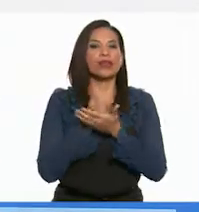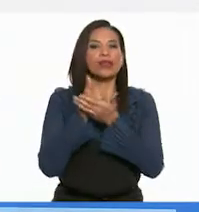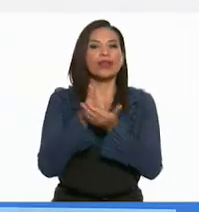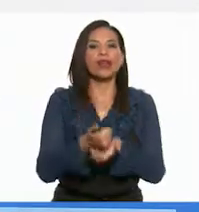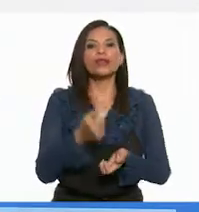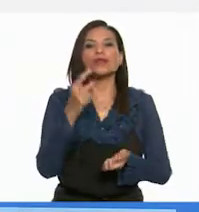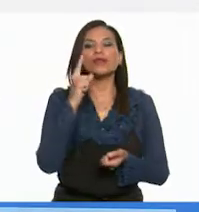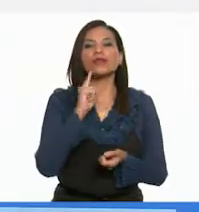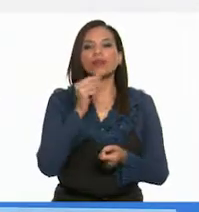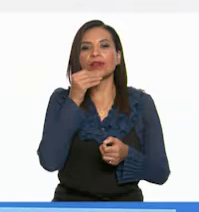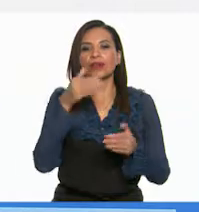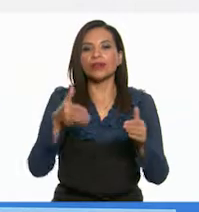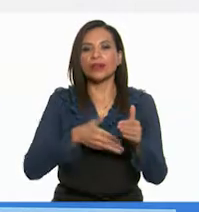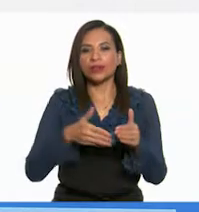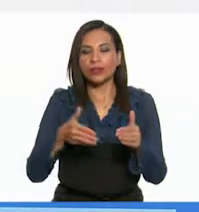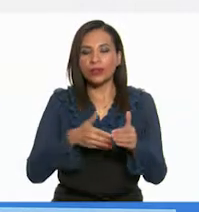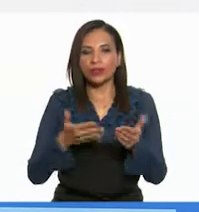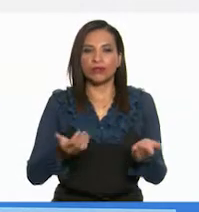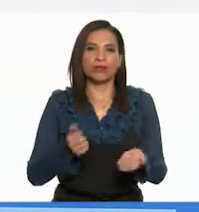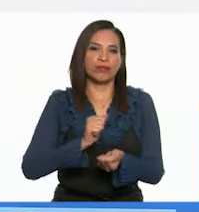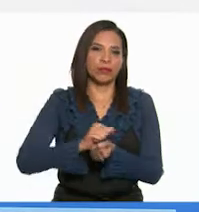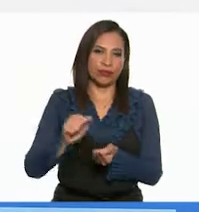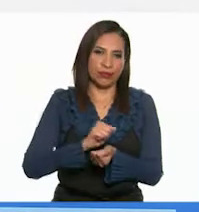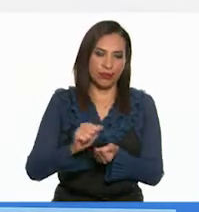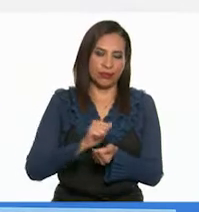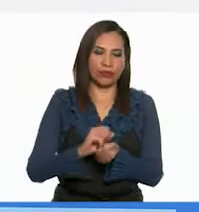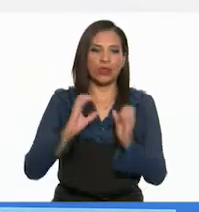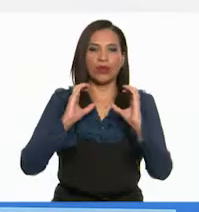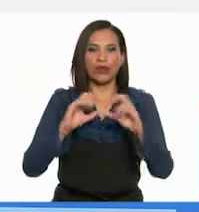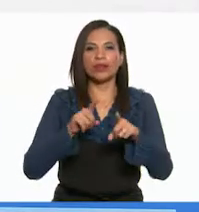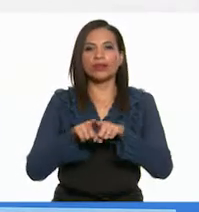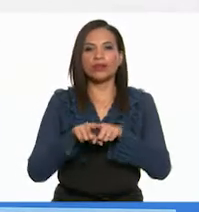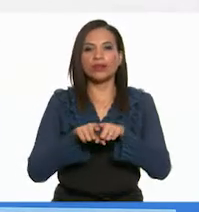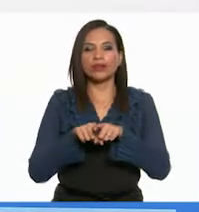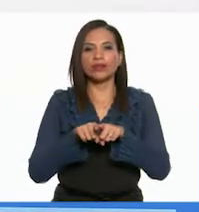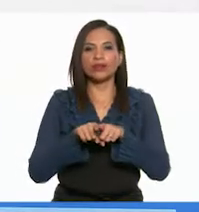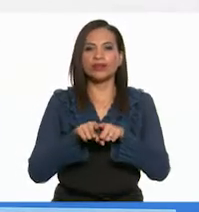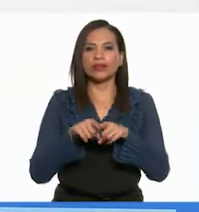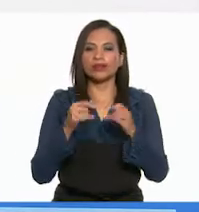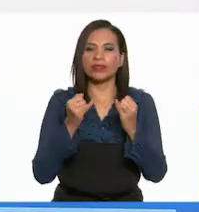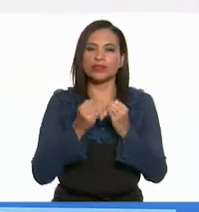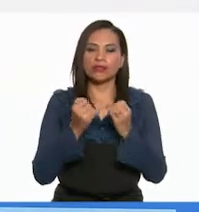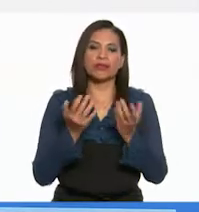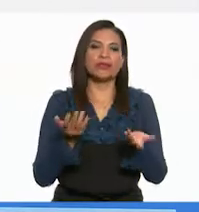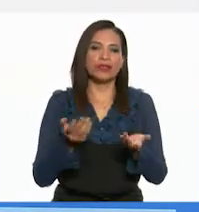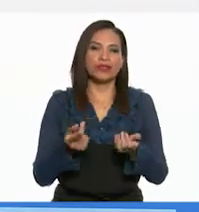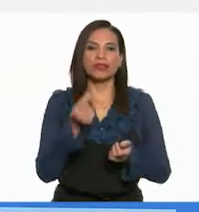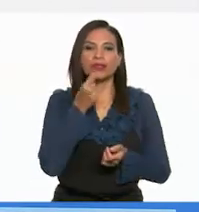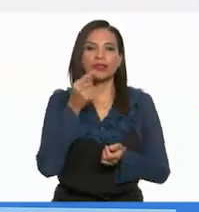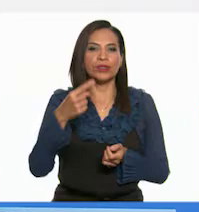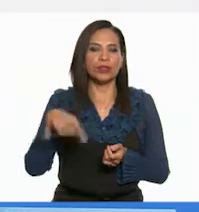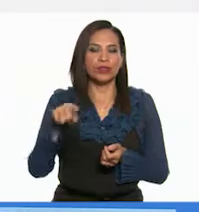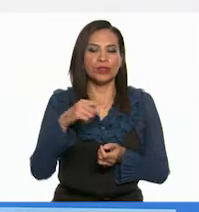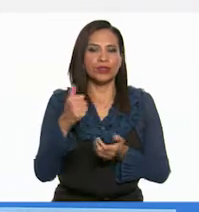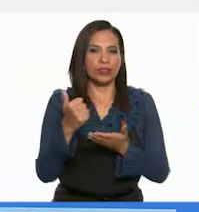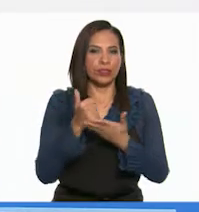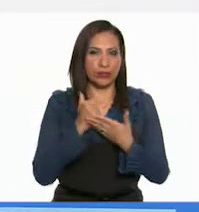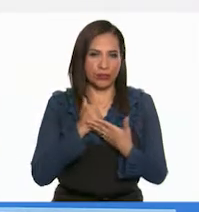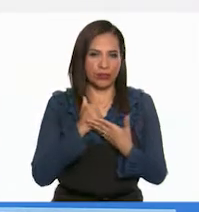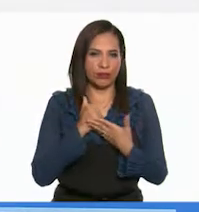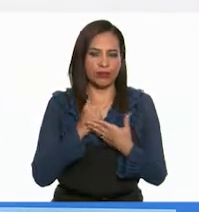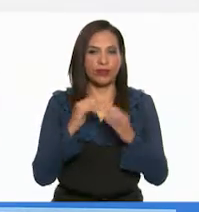a las mujeres cocinando, lavando, cuidando a sus hermanos. Y por su parte, los niños nos